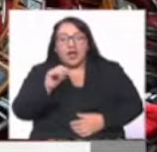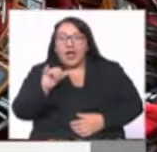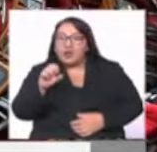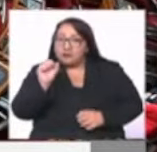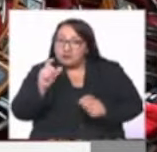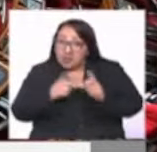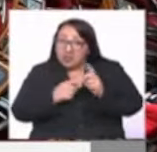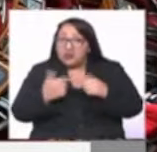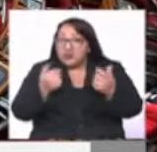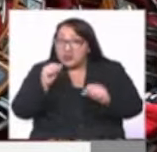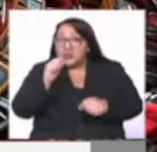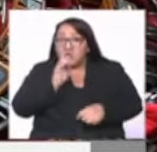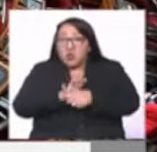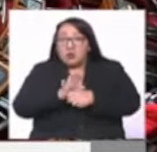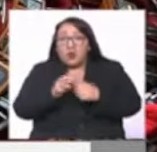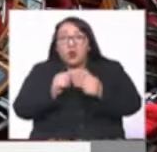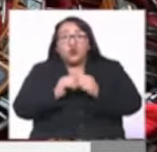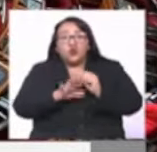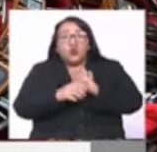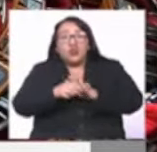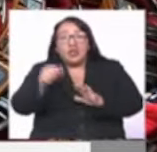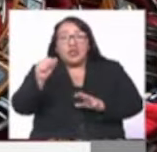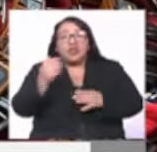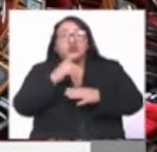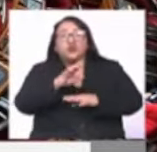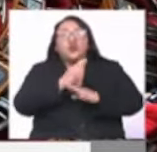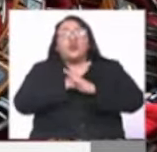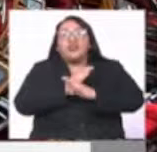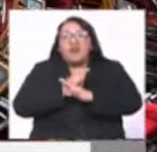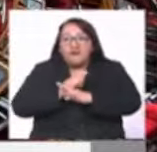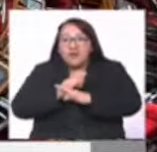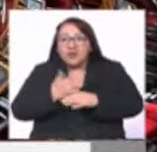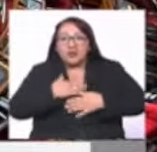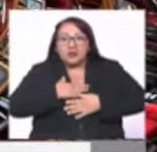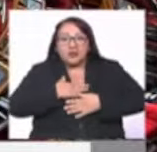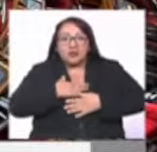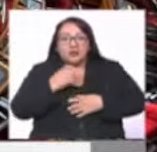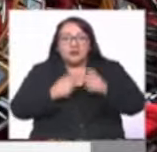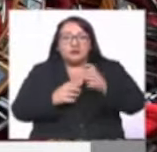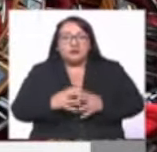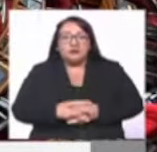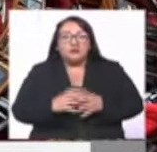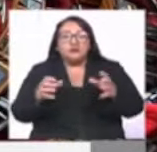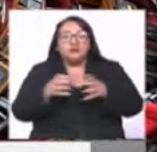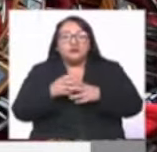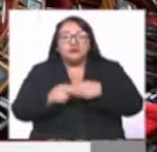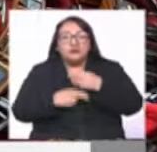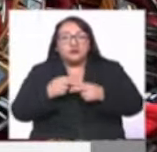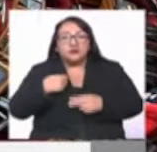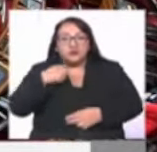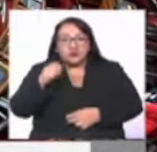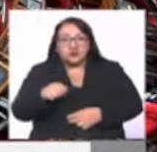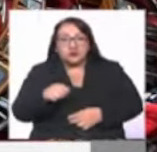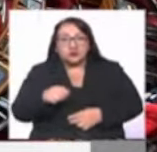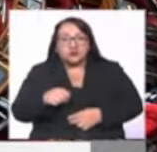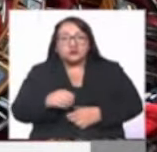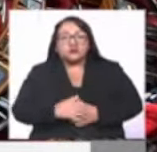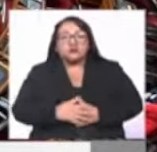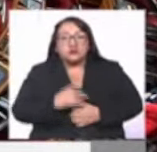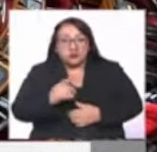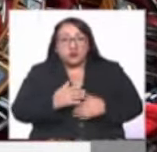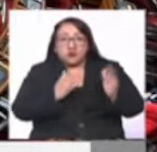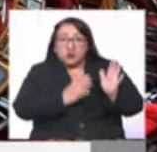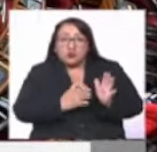cumple Pues con el derecho a la debida defensa por parte de los titulares de la junta Nacional de Justicia ha sido un